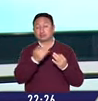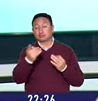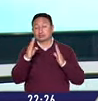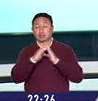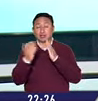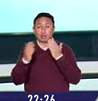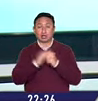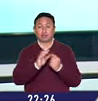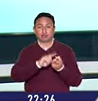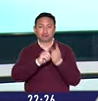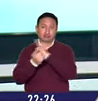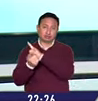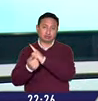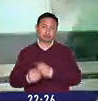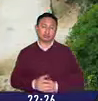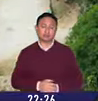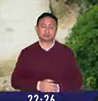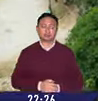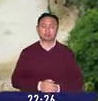albergues temporales.